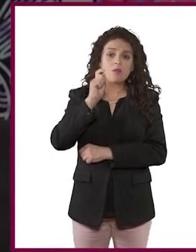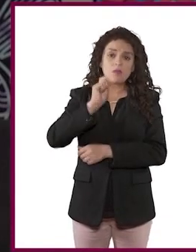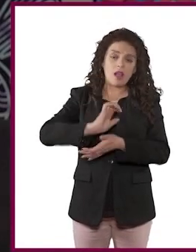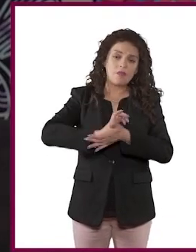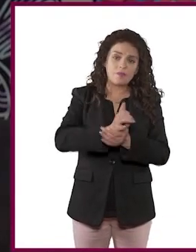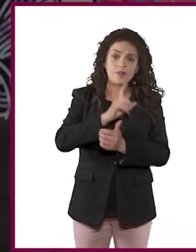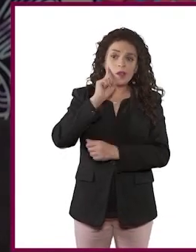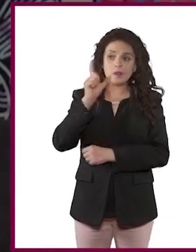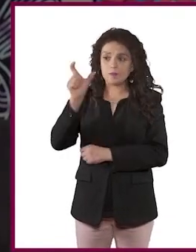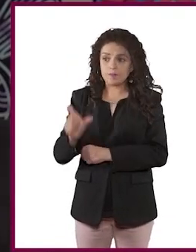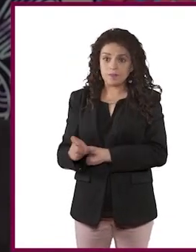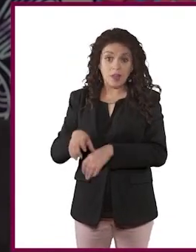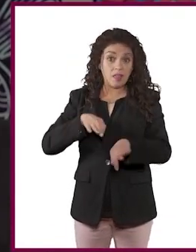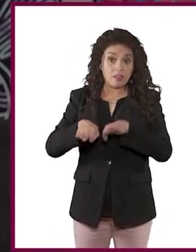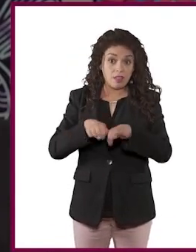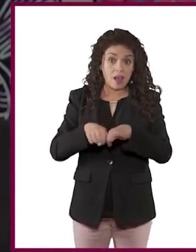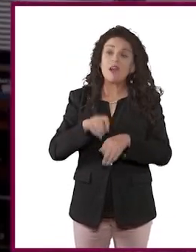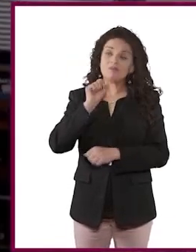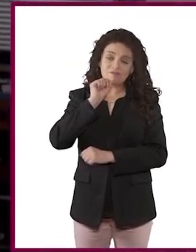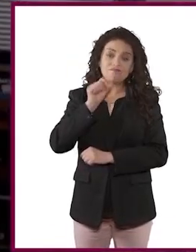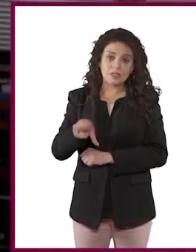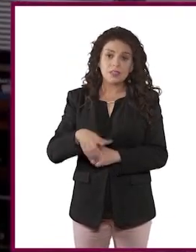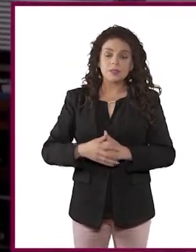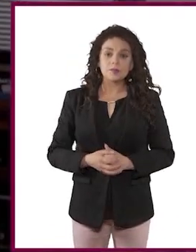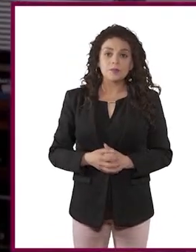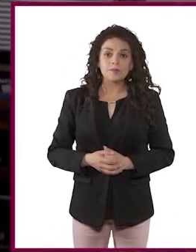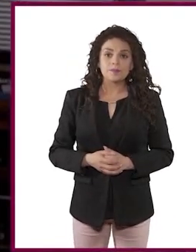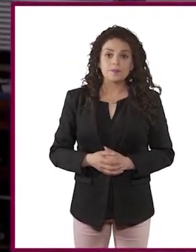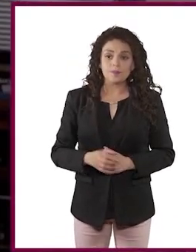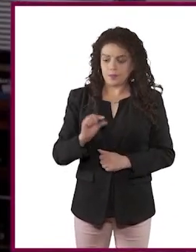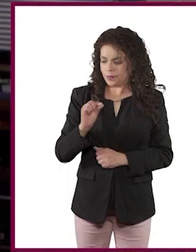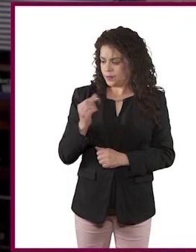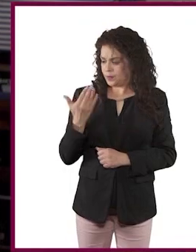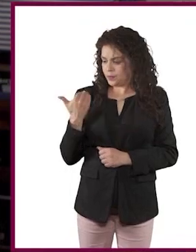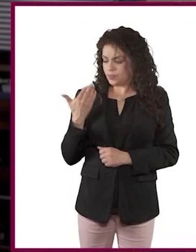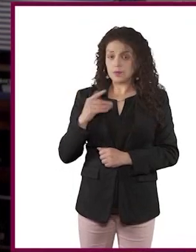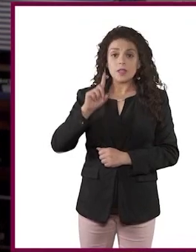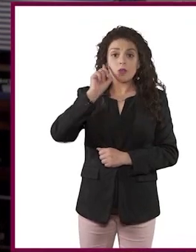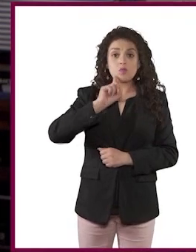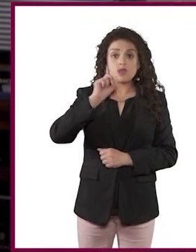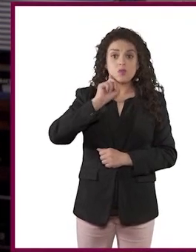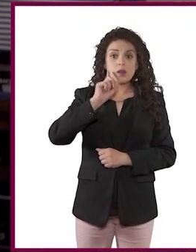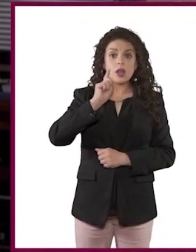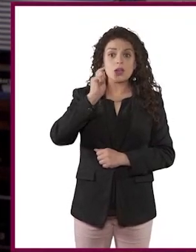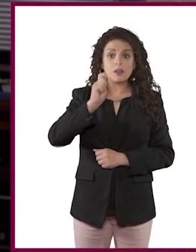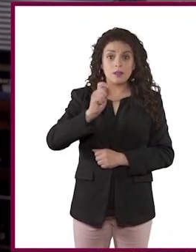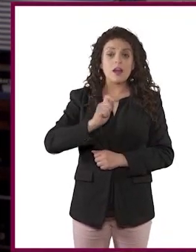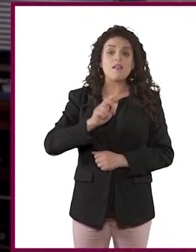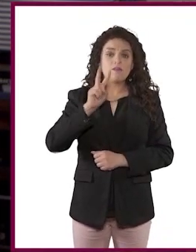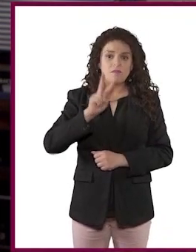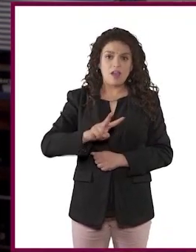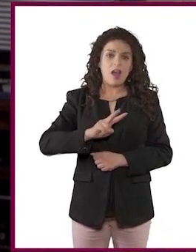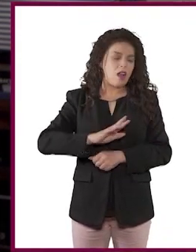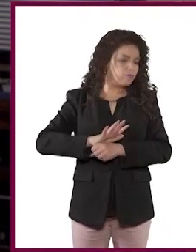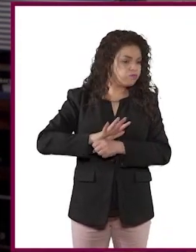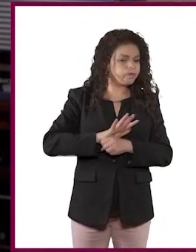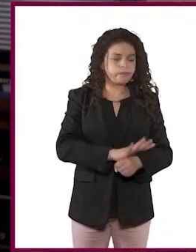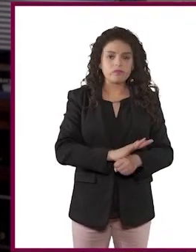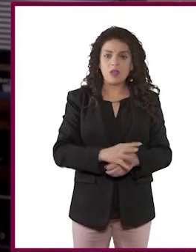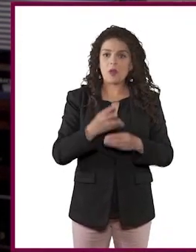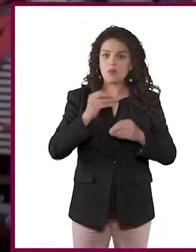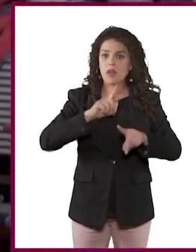ámbitos, y el laboral no es la excepción. Hasta hace no mucho, las mujeres estábamos marginadas de